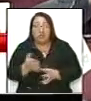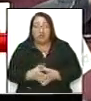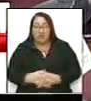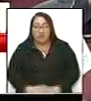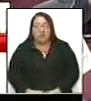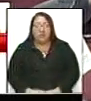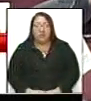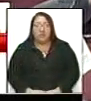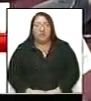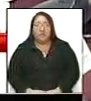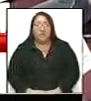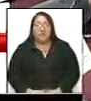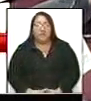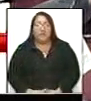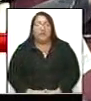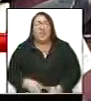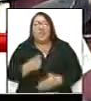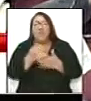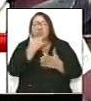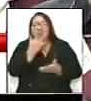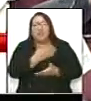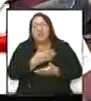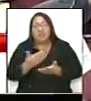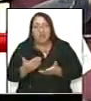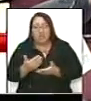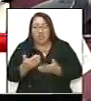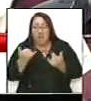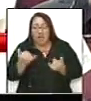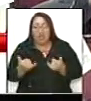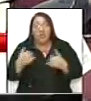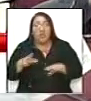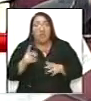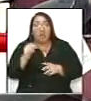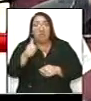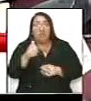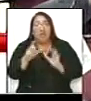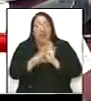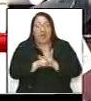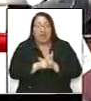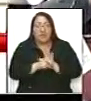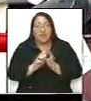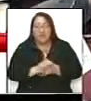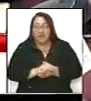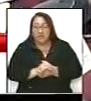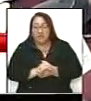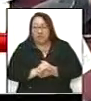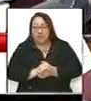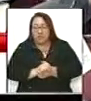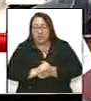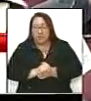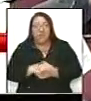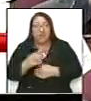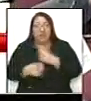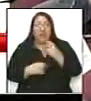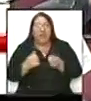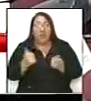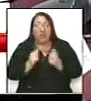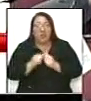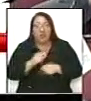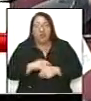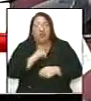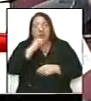la aprobación. ¿Qué ha pasado, presidente? Hoy día ya la propia ley siguiente ha sido declarada